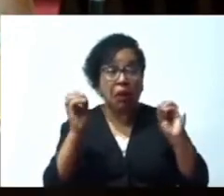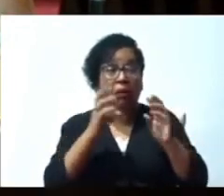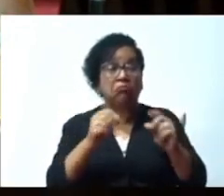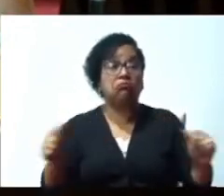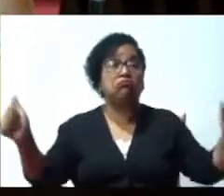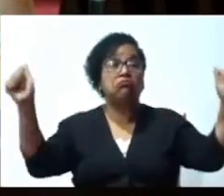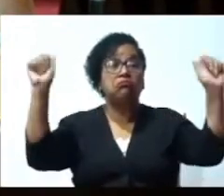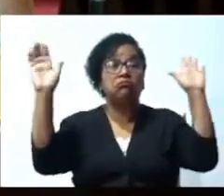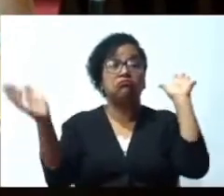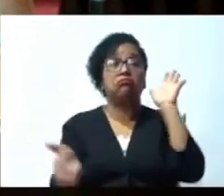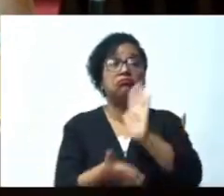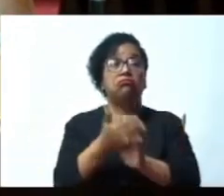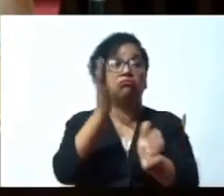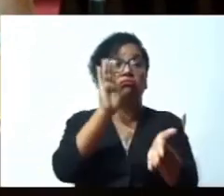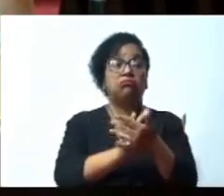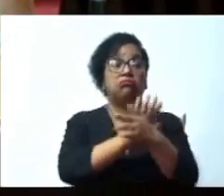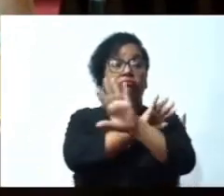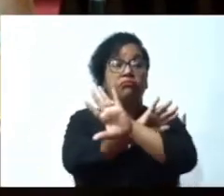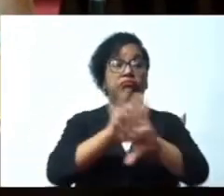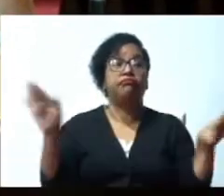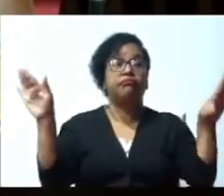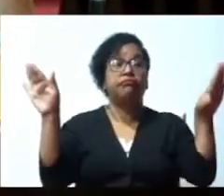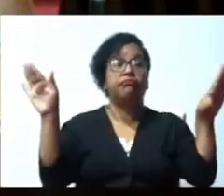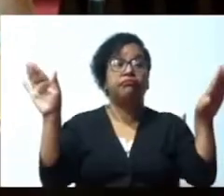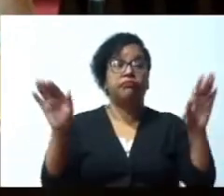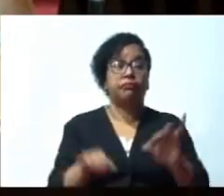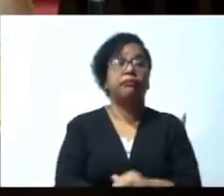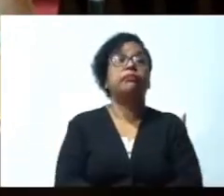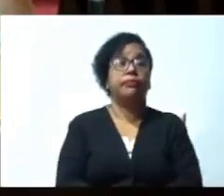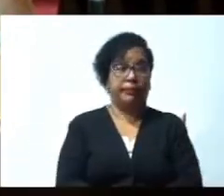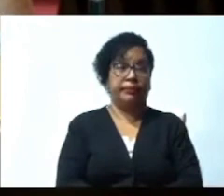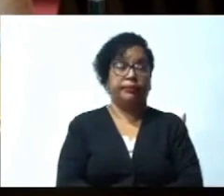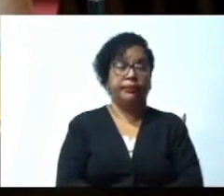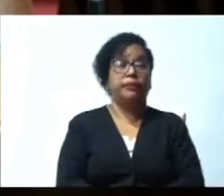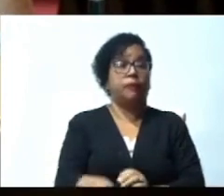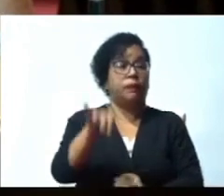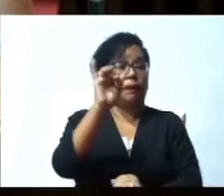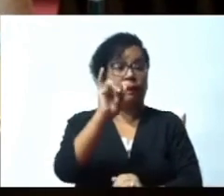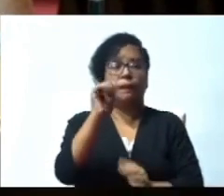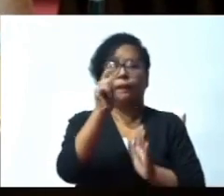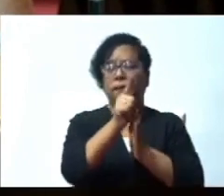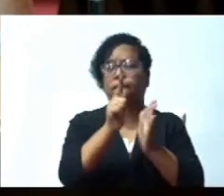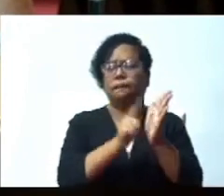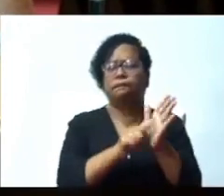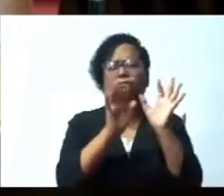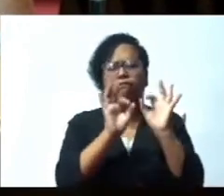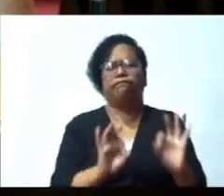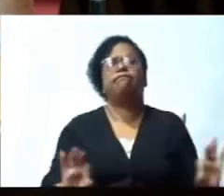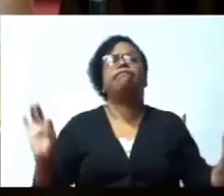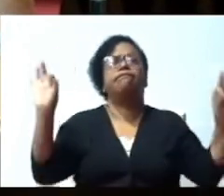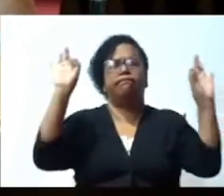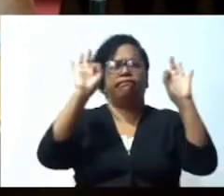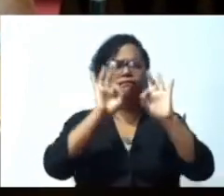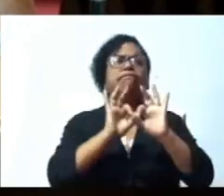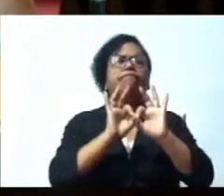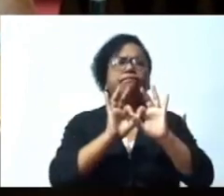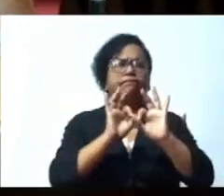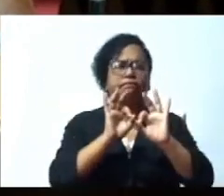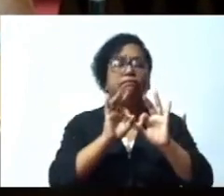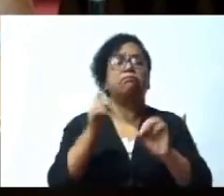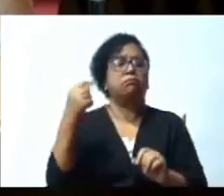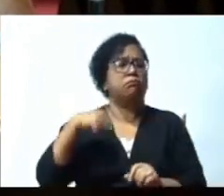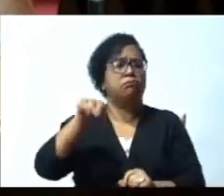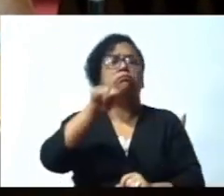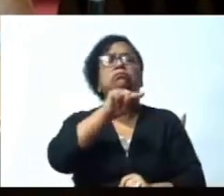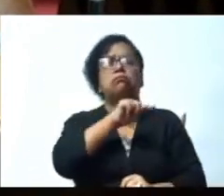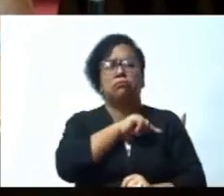su recurso y son aspectos importantes de la de la de esta iniciativa legislativa de manera nosotros nos